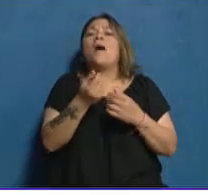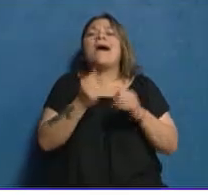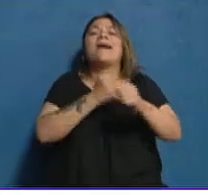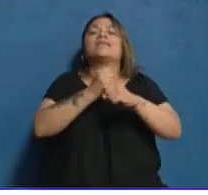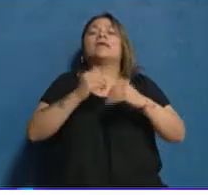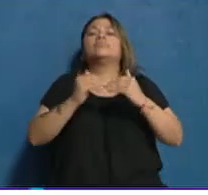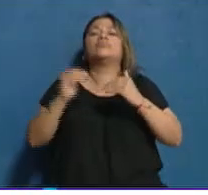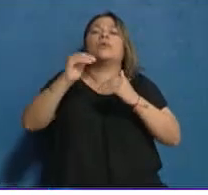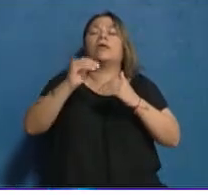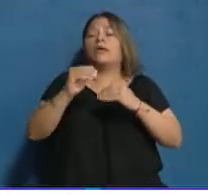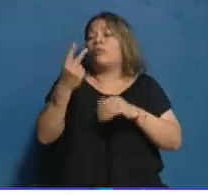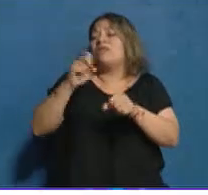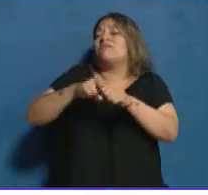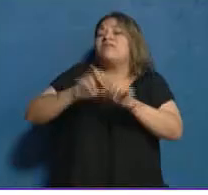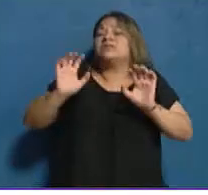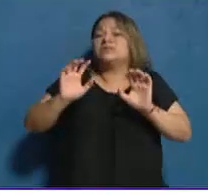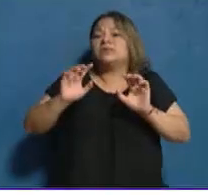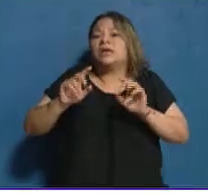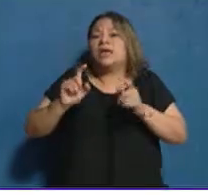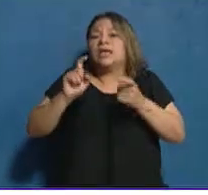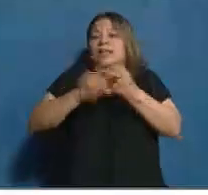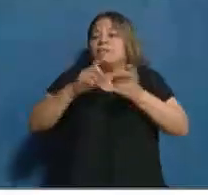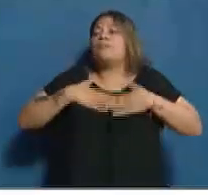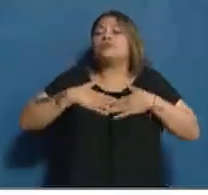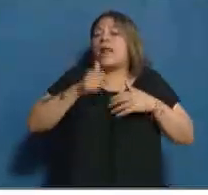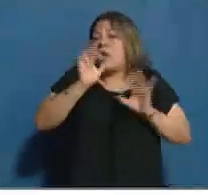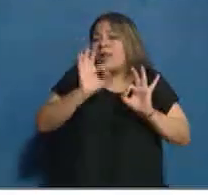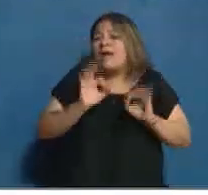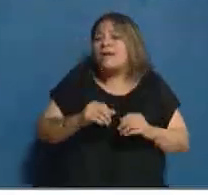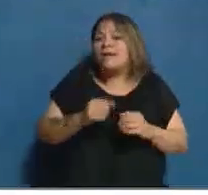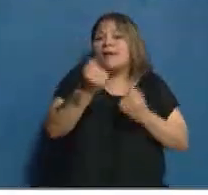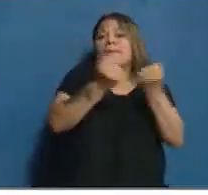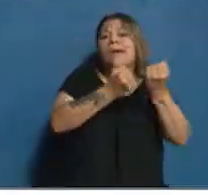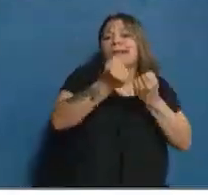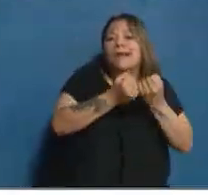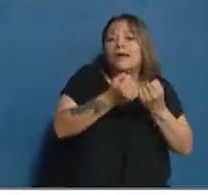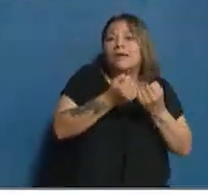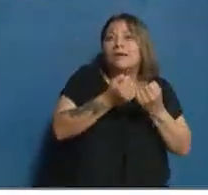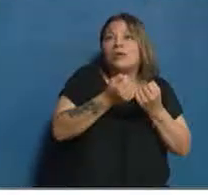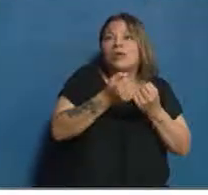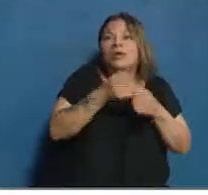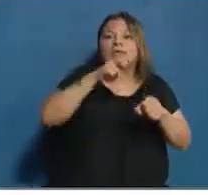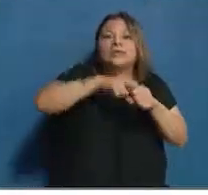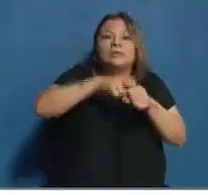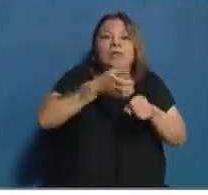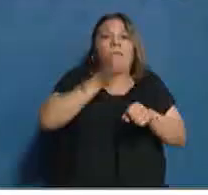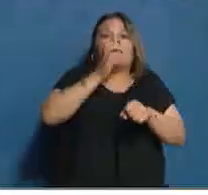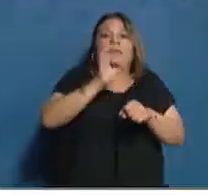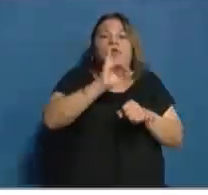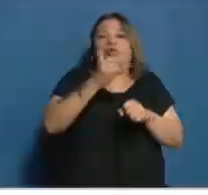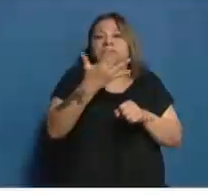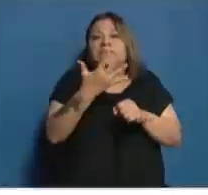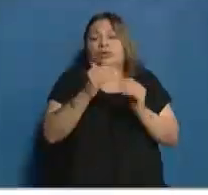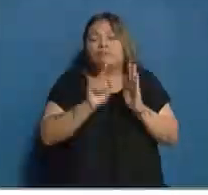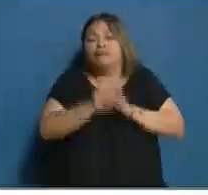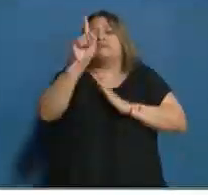0,5 es una cerveza. Y el de mi esposa que no toma alcohol y maneja y conduce, se toma un vaso de cerveza y su 0,5